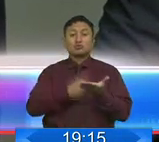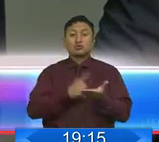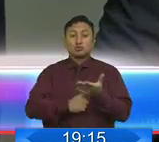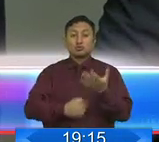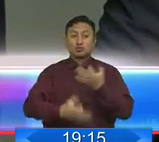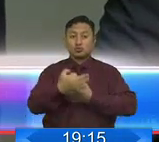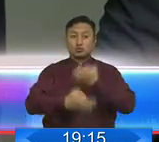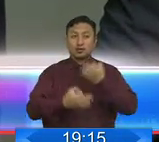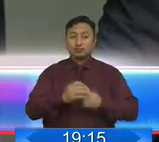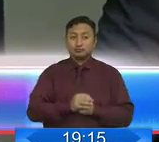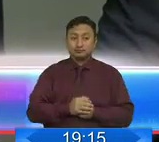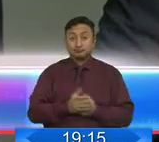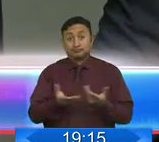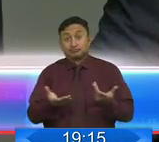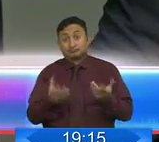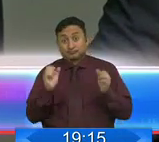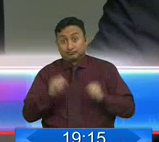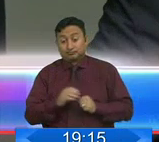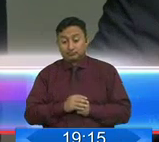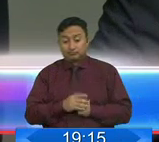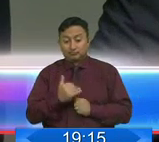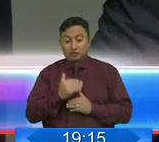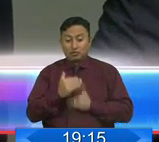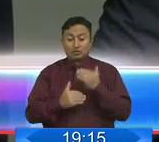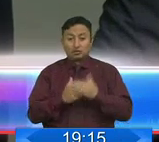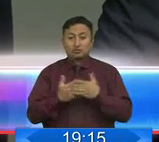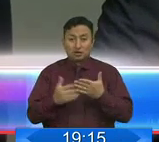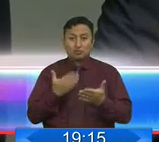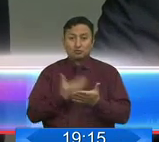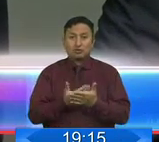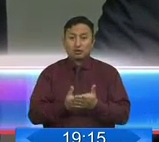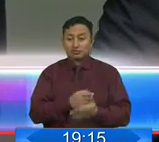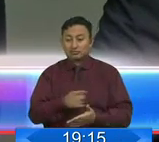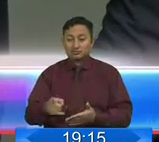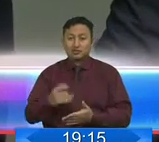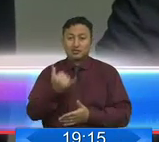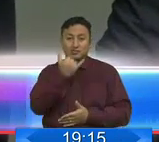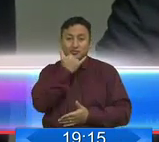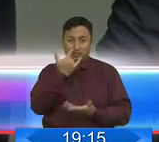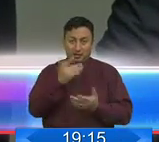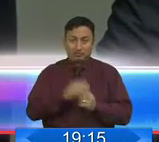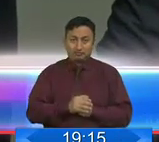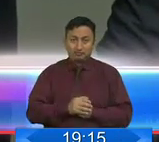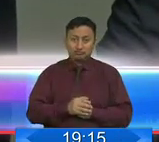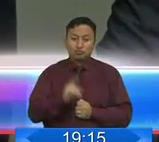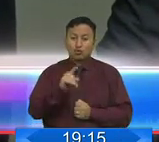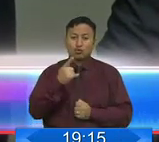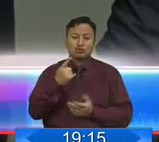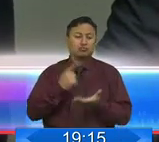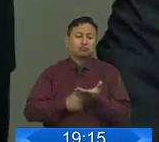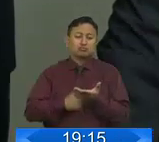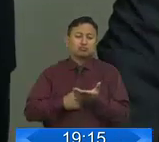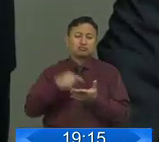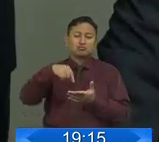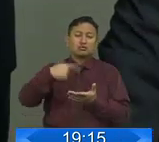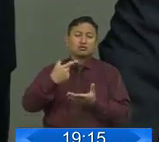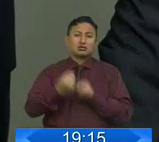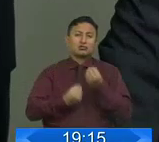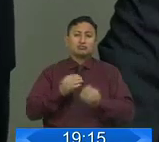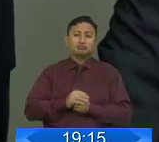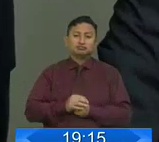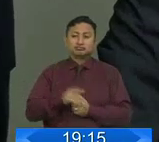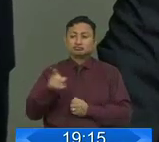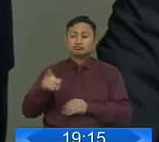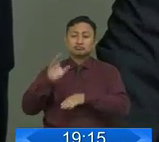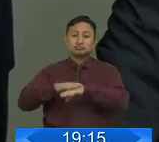juzgamiento. Por supuesto, tendremos ya con este proceso demostrada la materialidad de la infracción y tendremos solamente que discutir en esta audiencia la